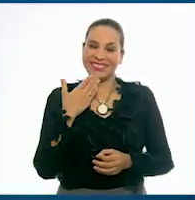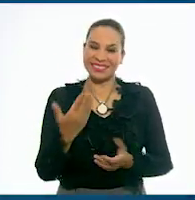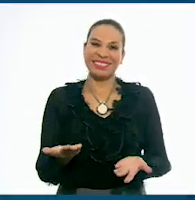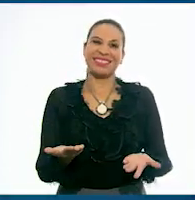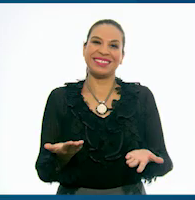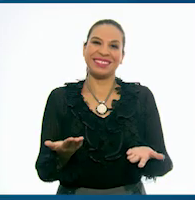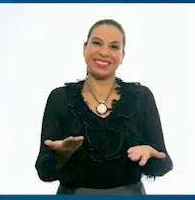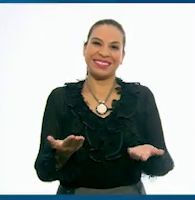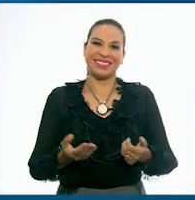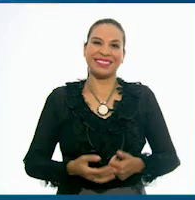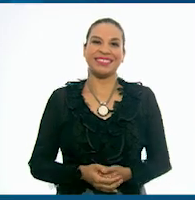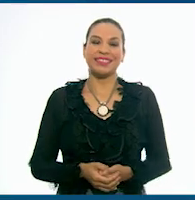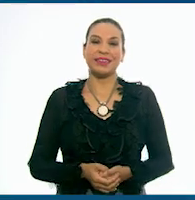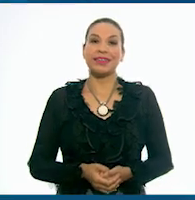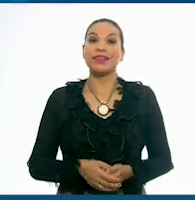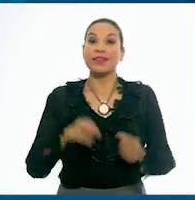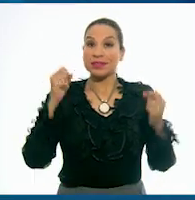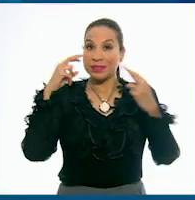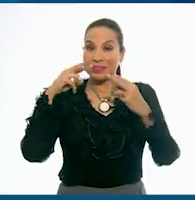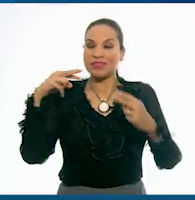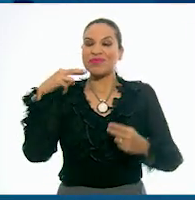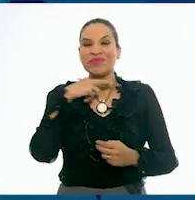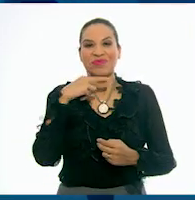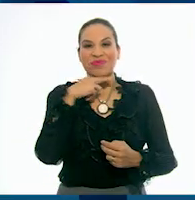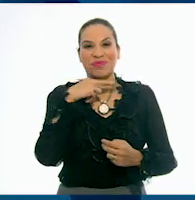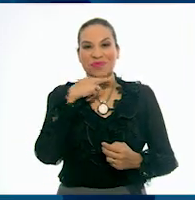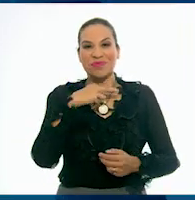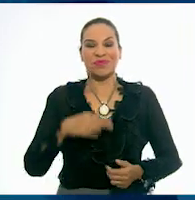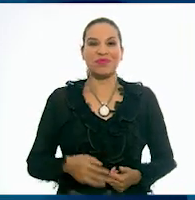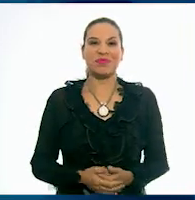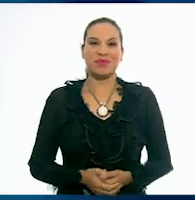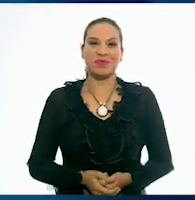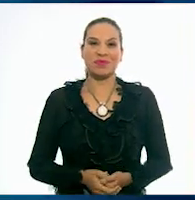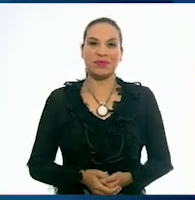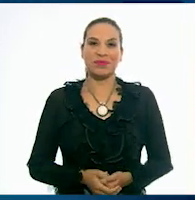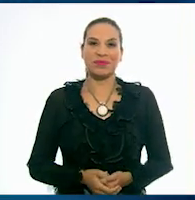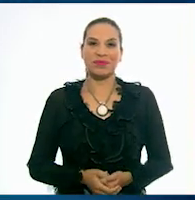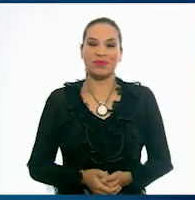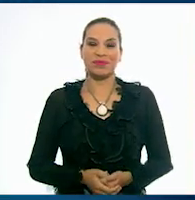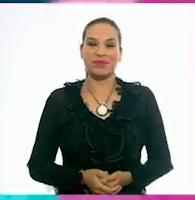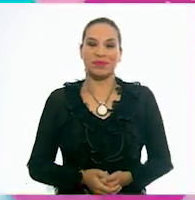¡Muy bien! ¡Nos vemos pronto!